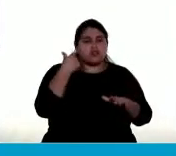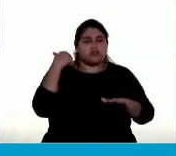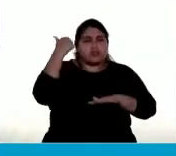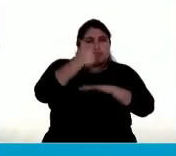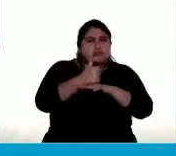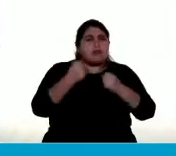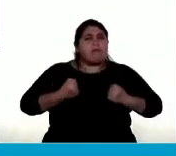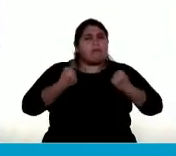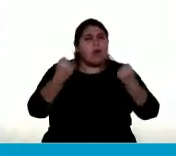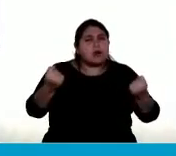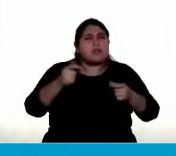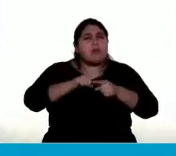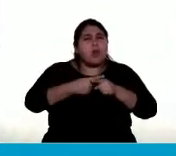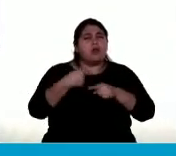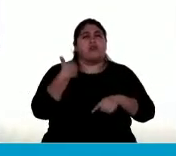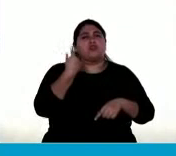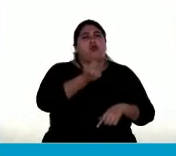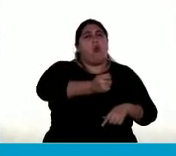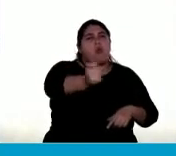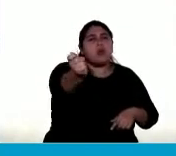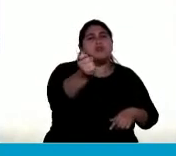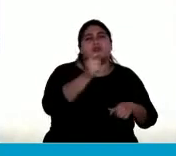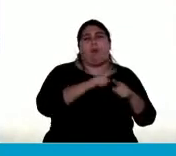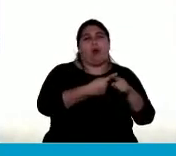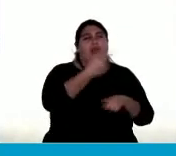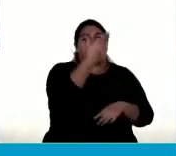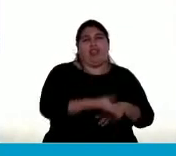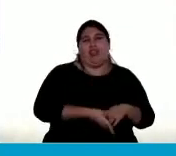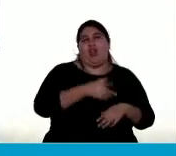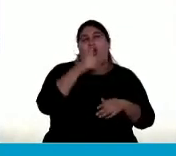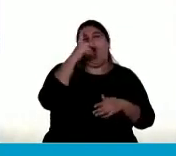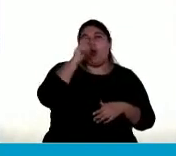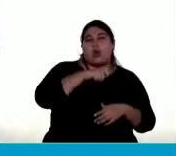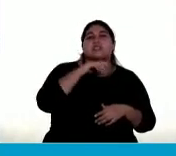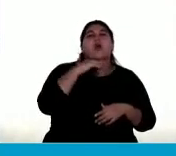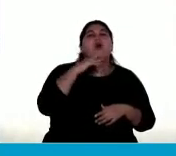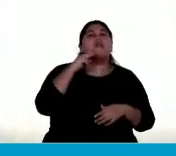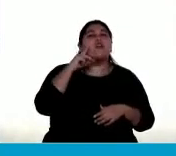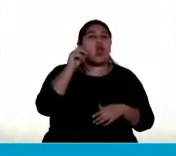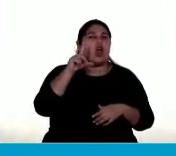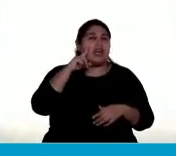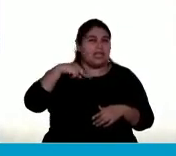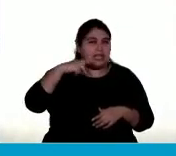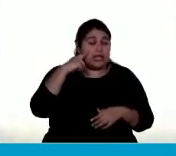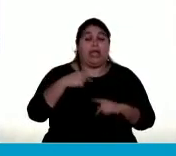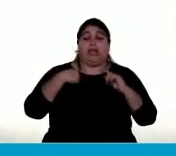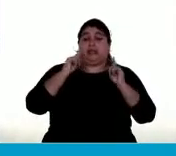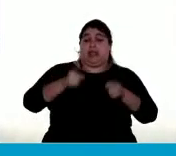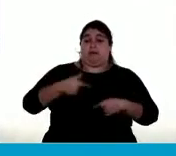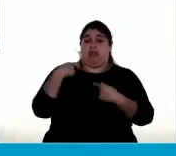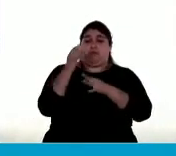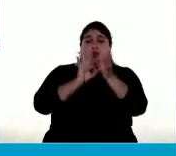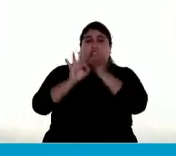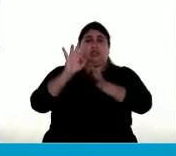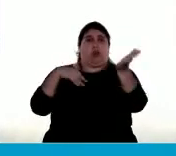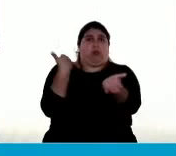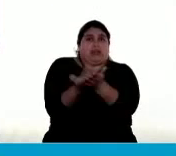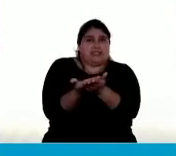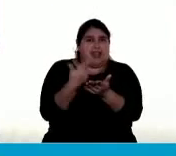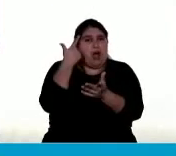política, el juicio político al juez Violini. Pero también presentamos en esta legislatura un proyecto para